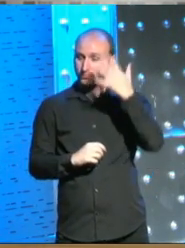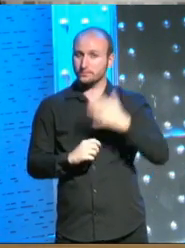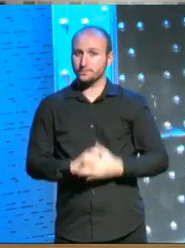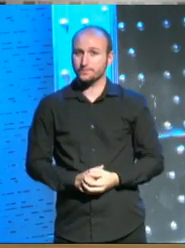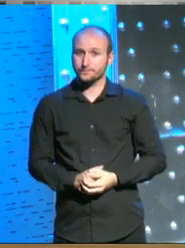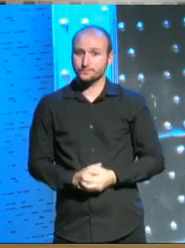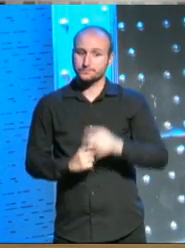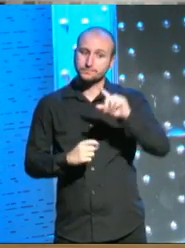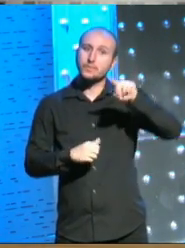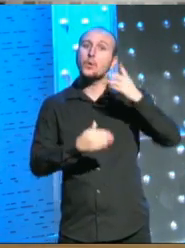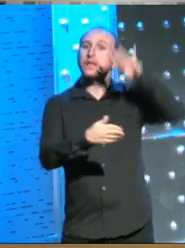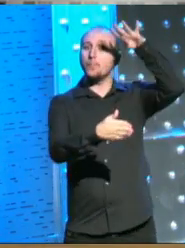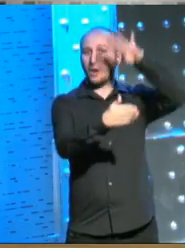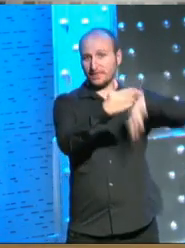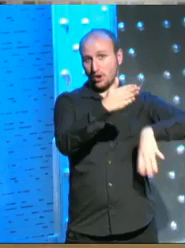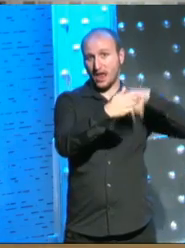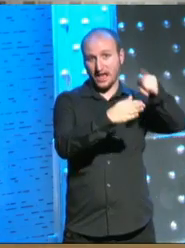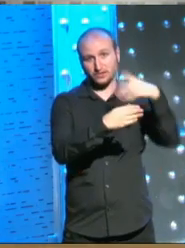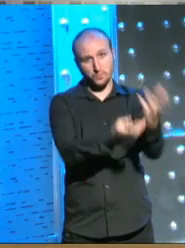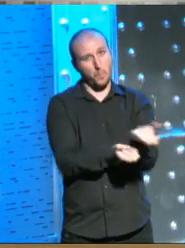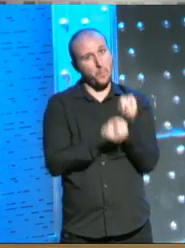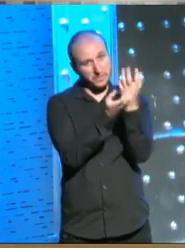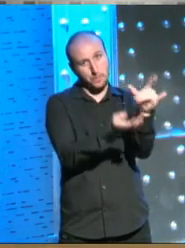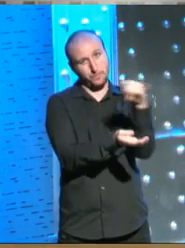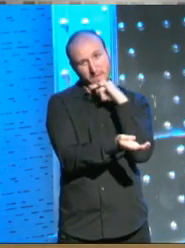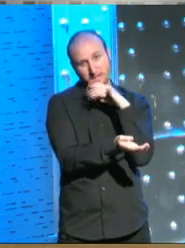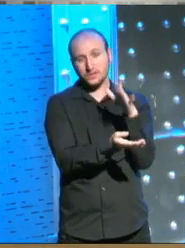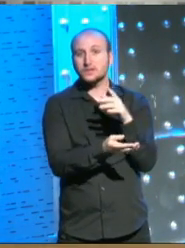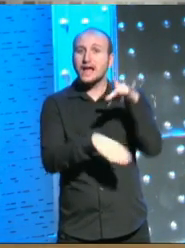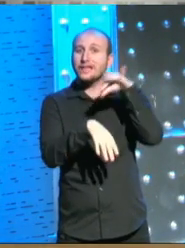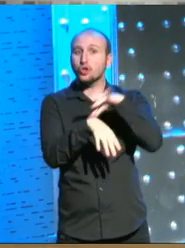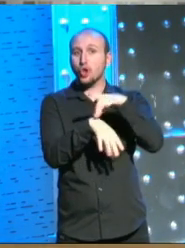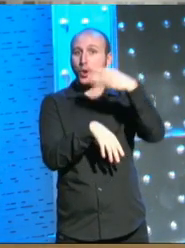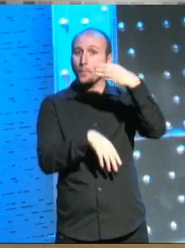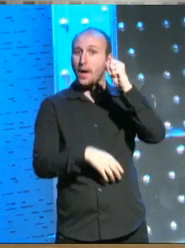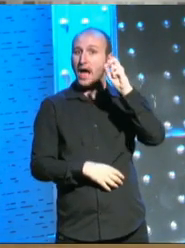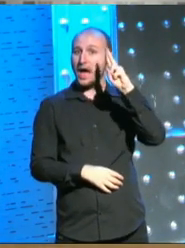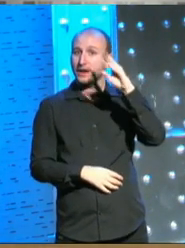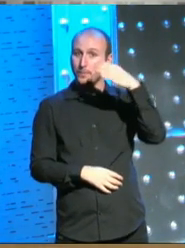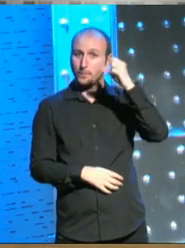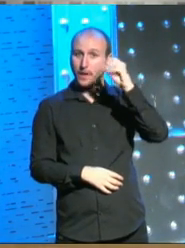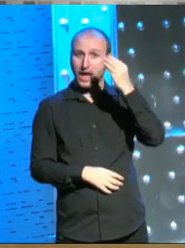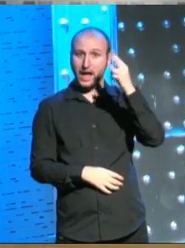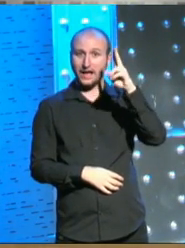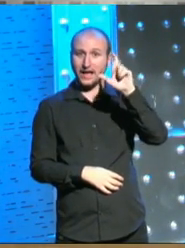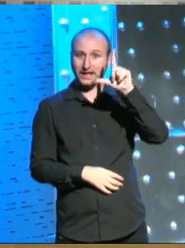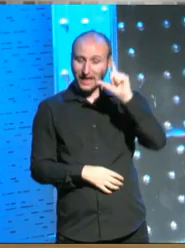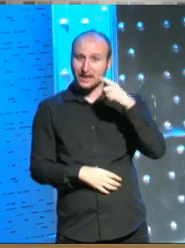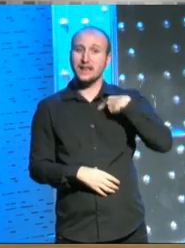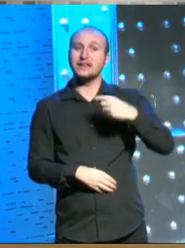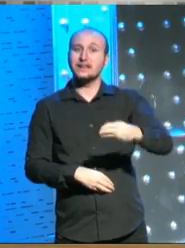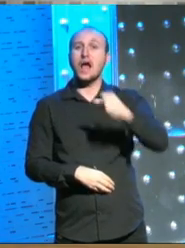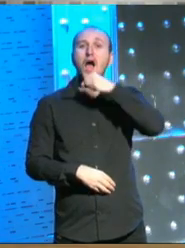En Barcelona, y eso está muy mal documentado, el doctor Barraquer, que era el abuelo o el bisabuelo del actual